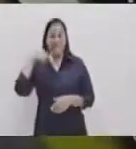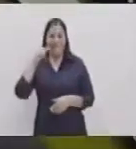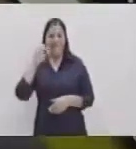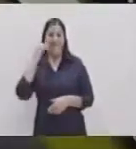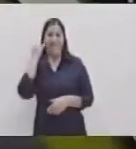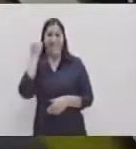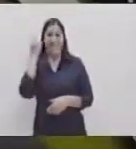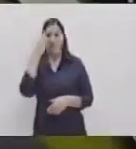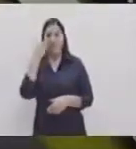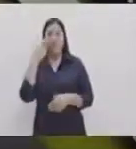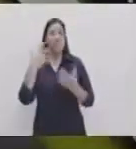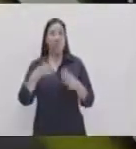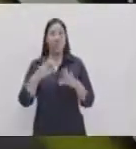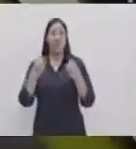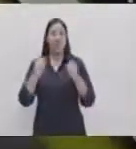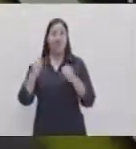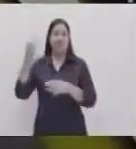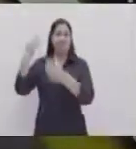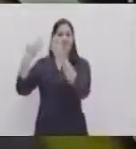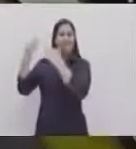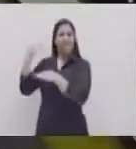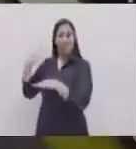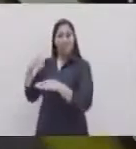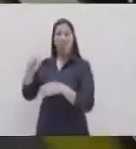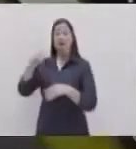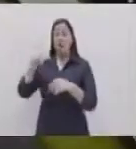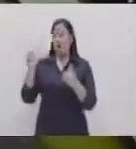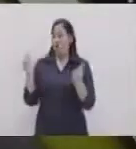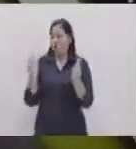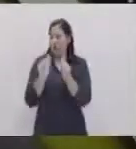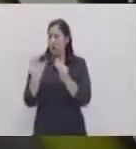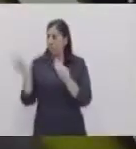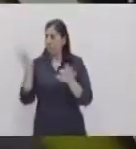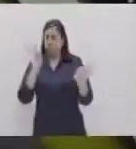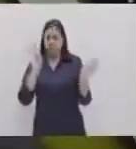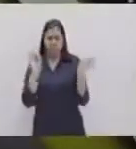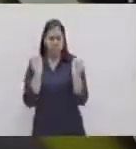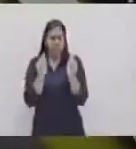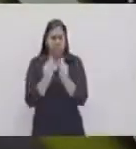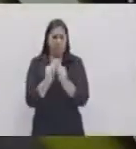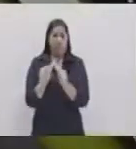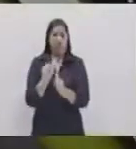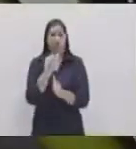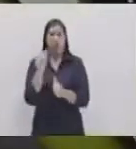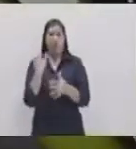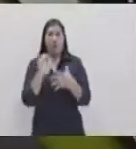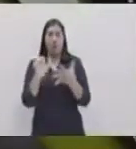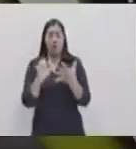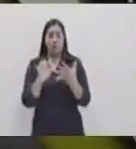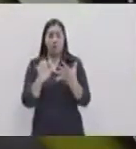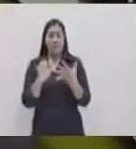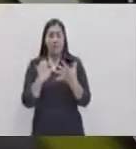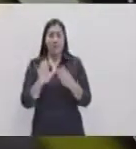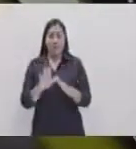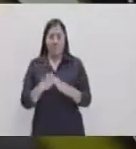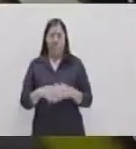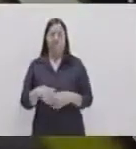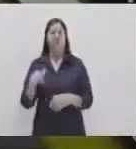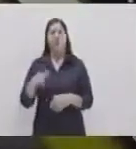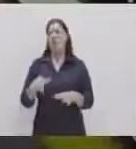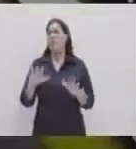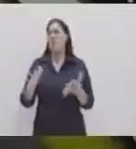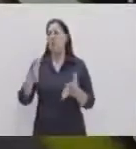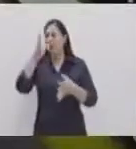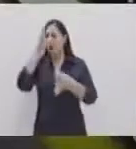formamos anteriormente. Al combinarlos ahora con otro elemento más, entonces vamos a